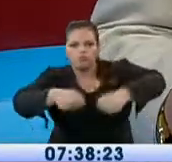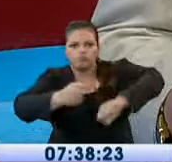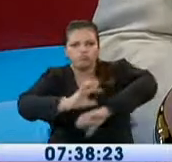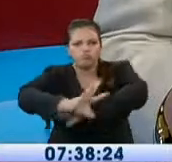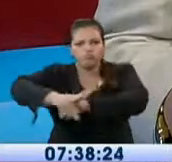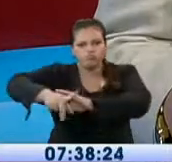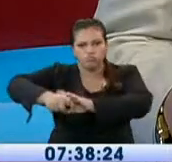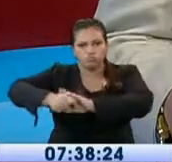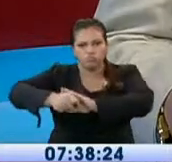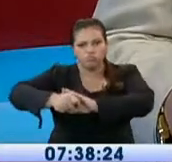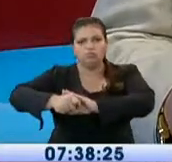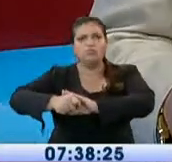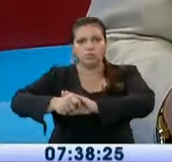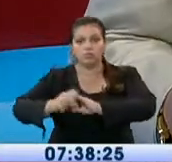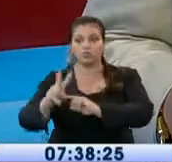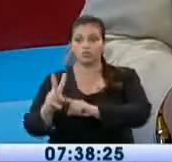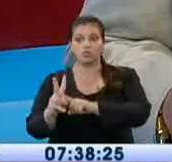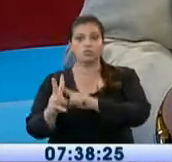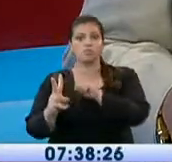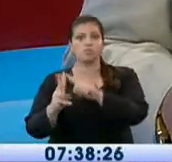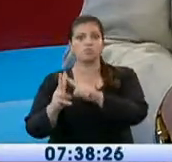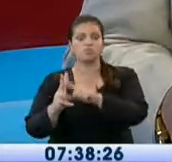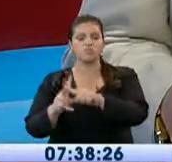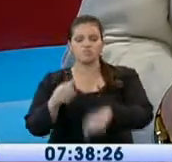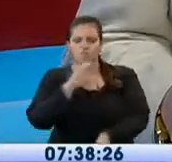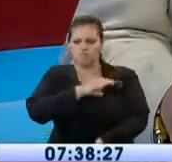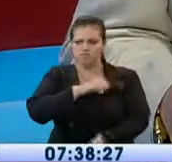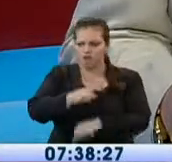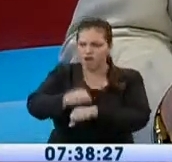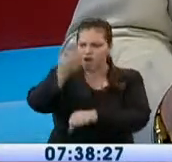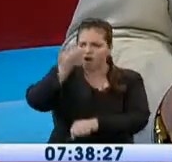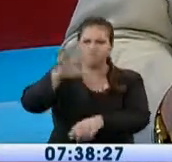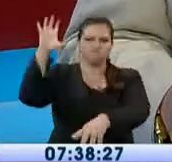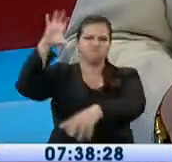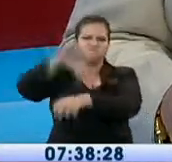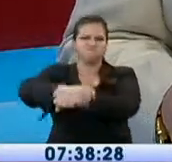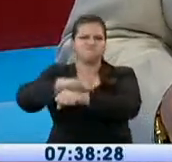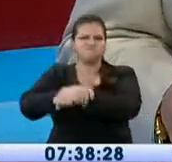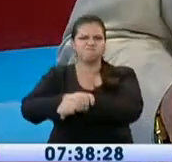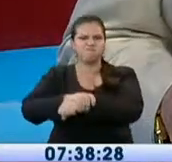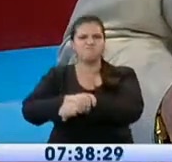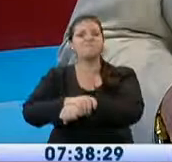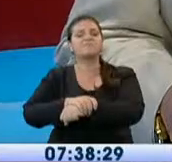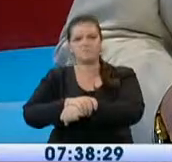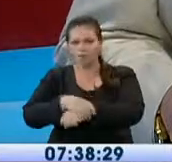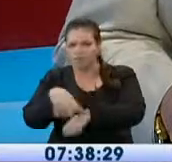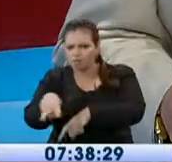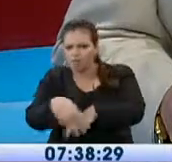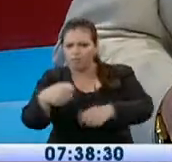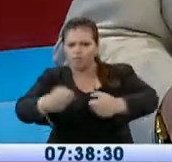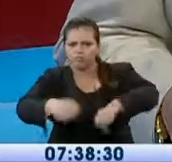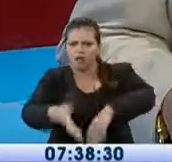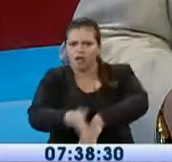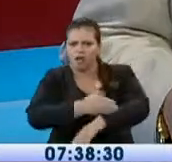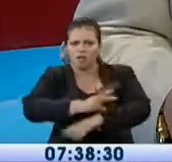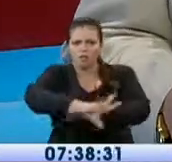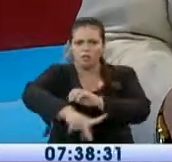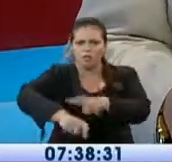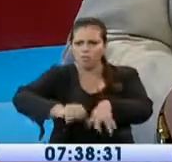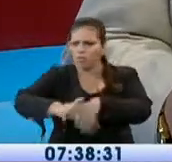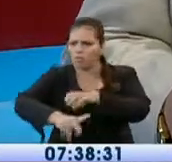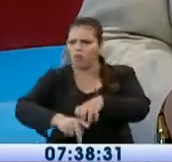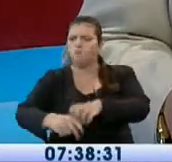Durante el operativo realizado en varios sectores de Guayaquil, fueron recuperadas varias motos sustraídas en días y semanas pasadas.